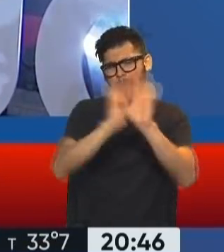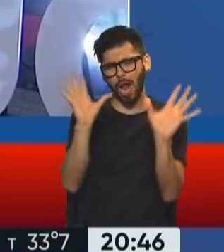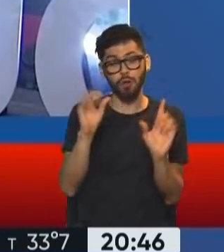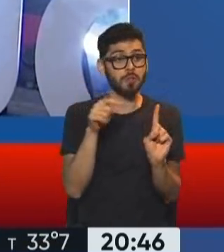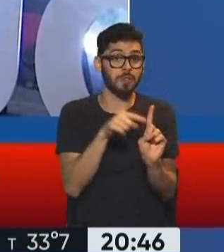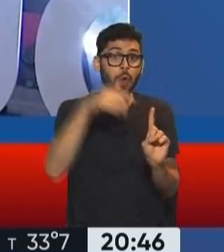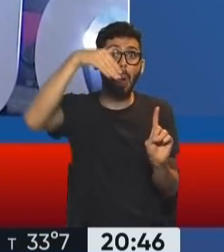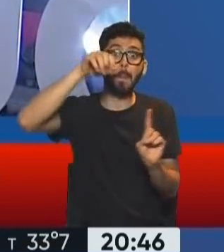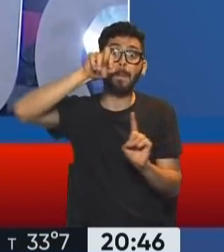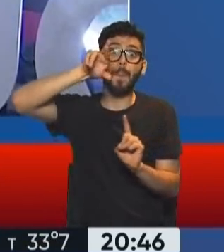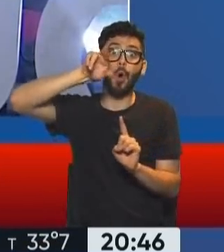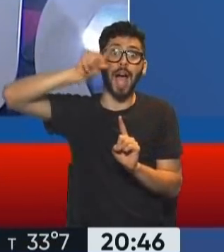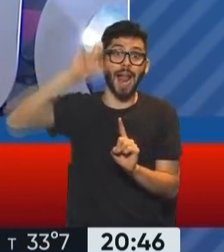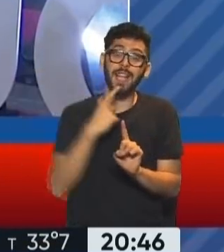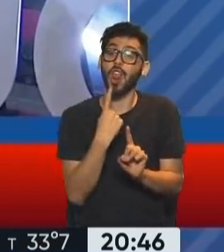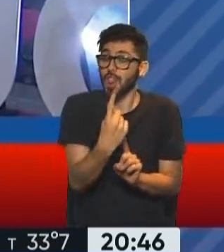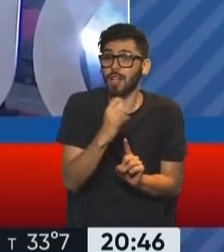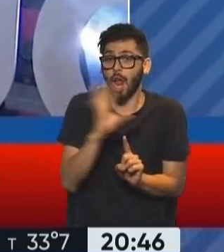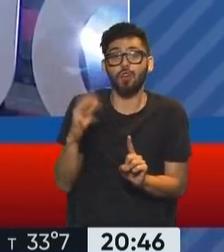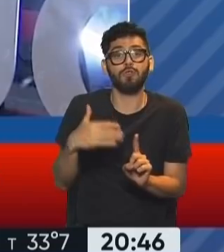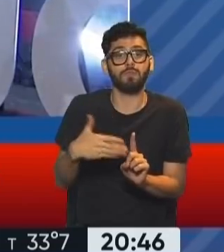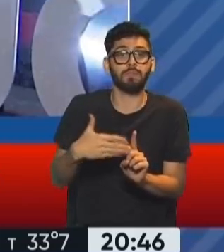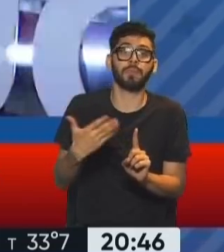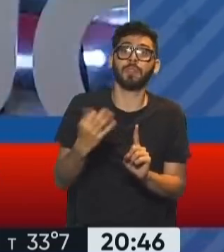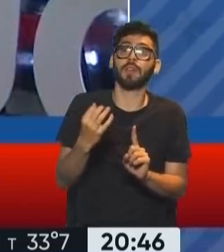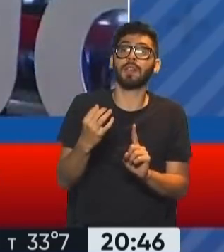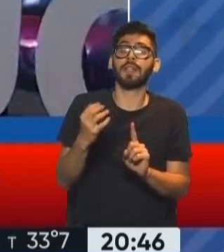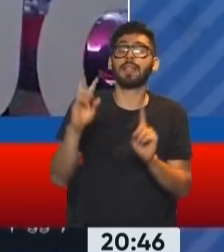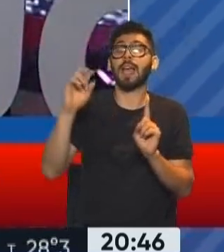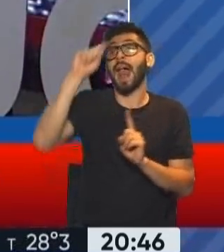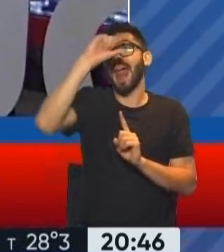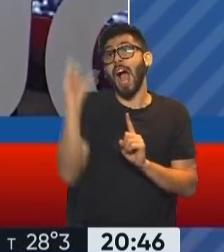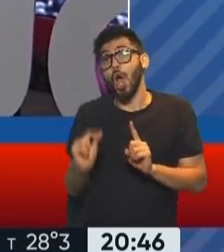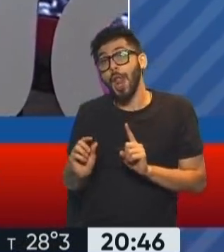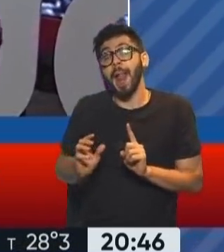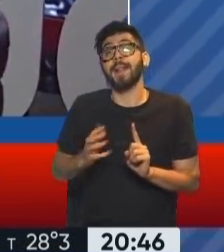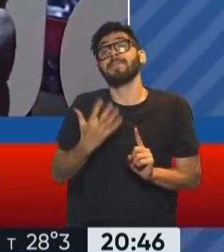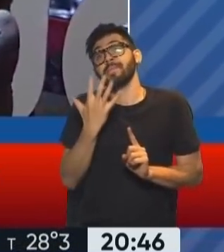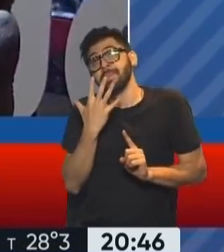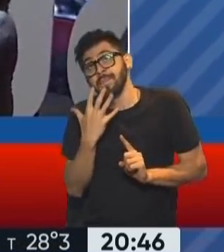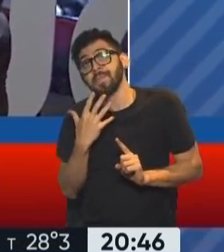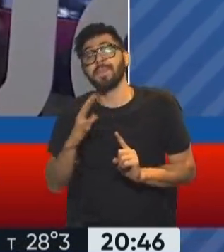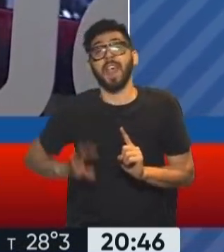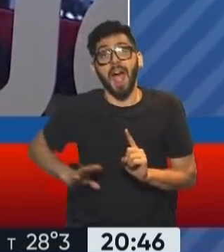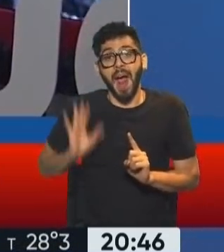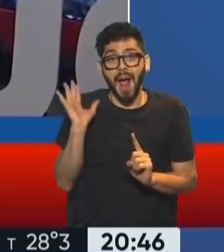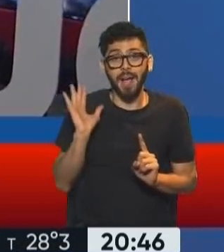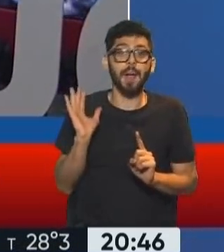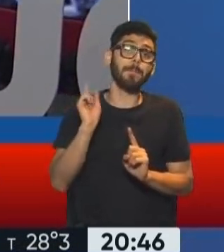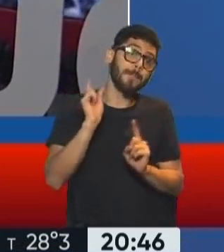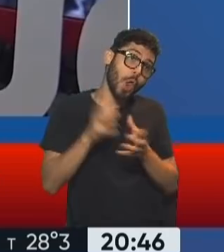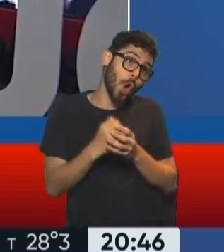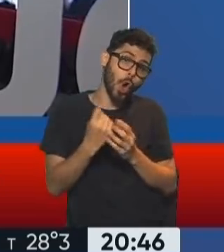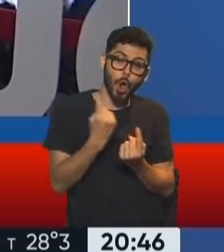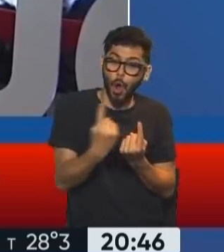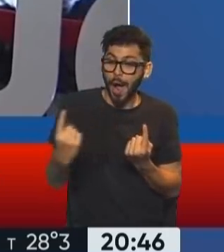que, bueno, que él también expresó su deseo a nivel nacional y el candidato, y el radicalismo tiene muchos candidatos. Lo